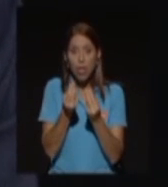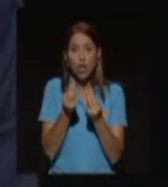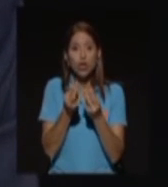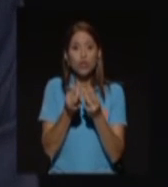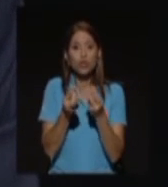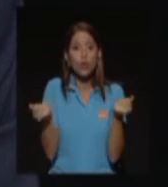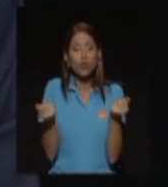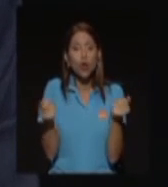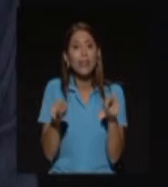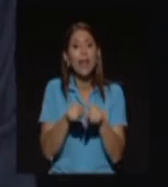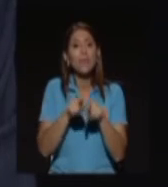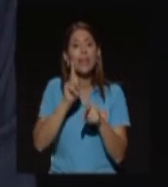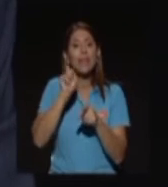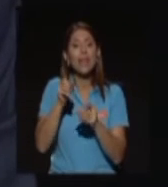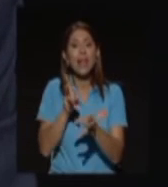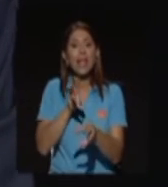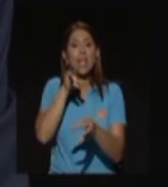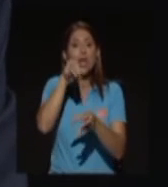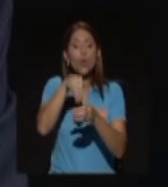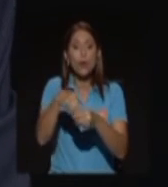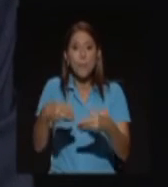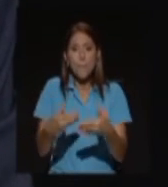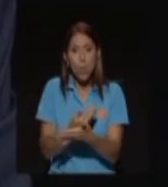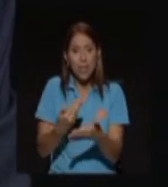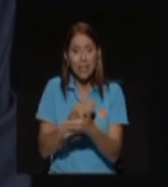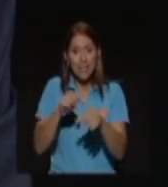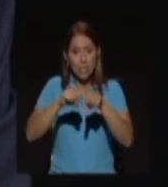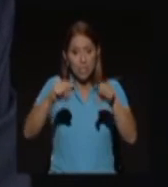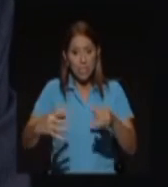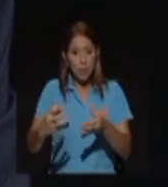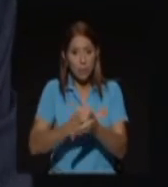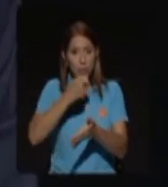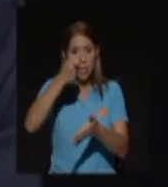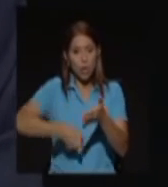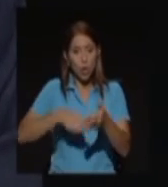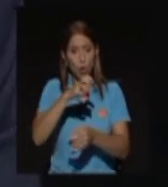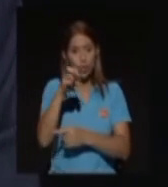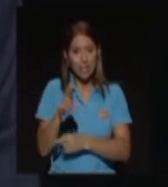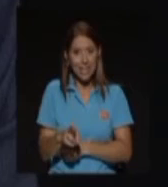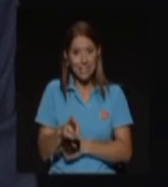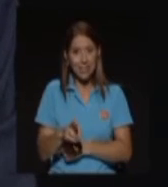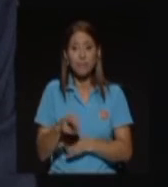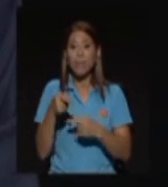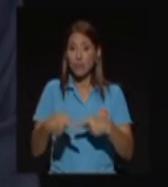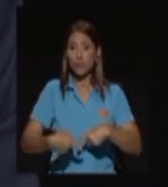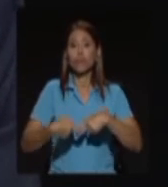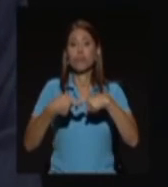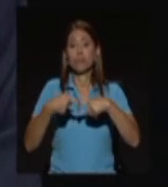debiera incluir una modernización del sistema tributario costarricense, tarea que sigue